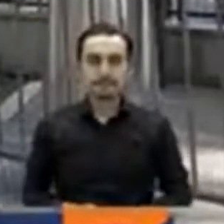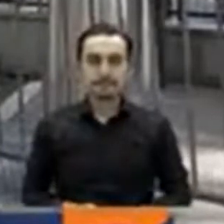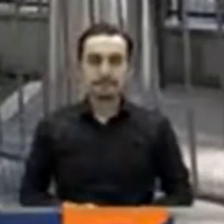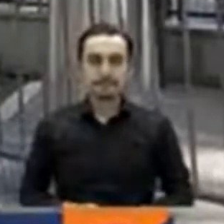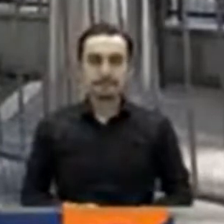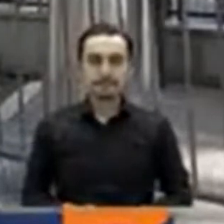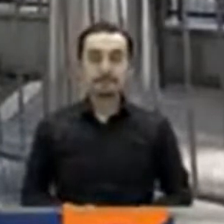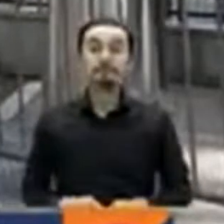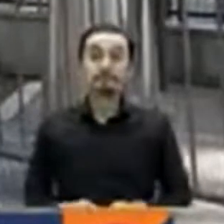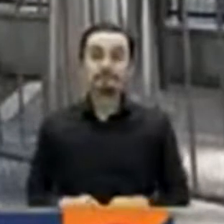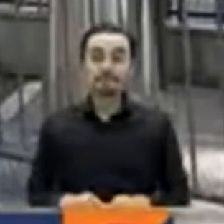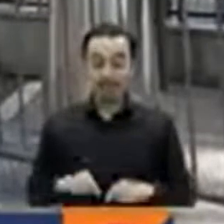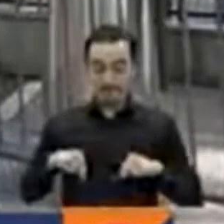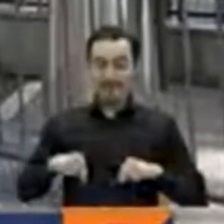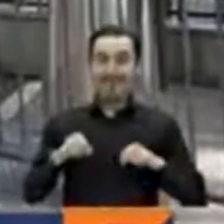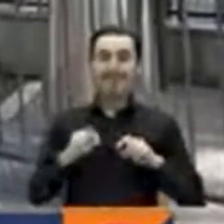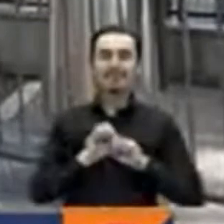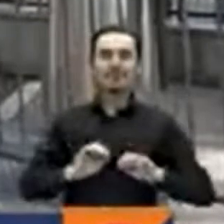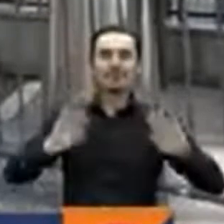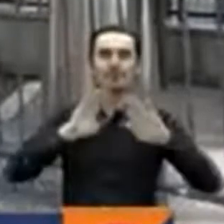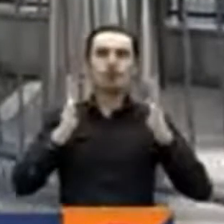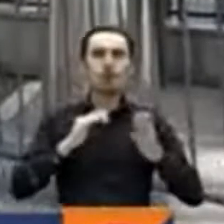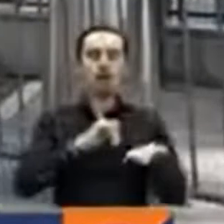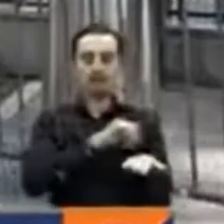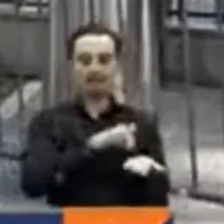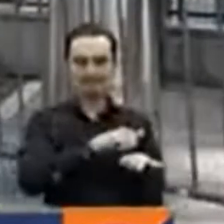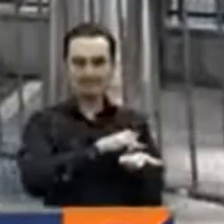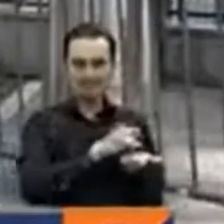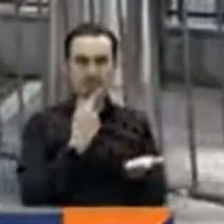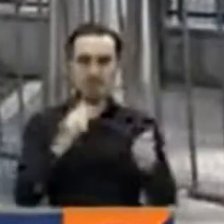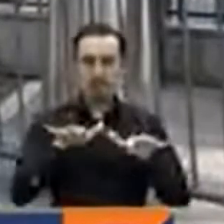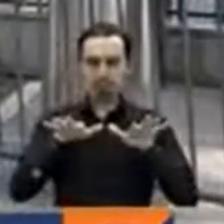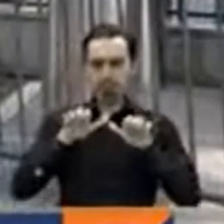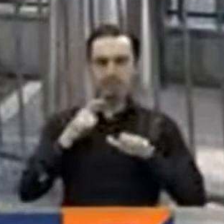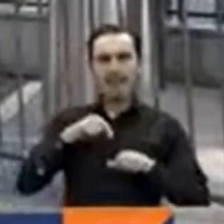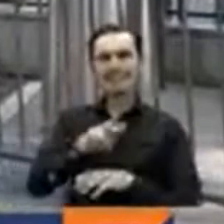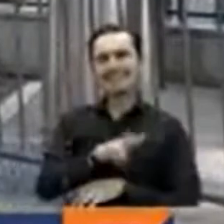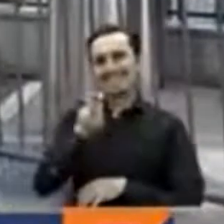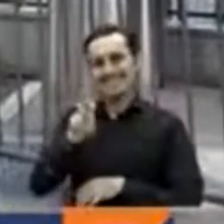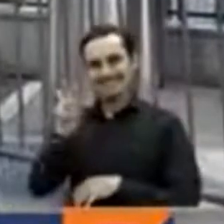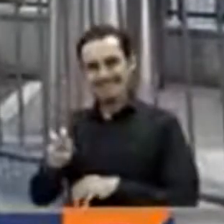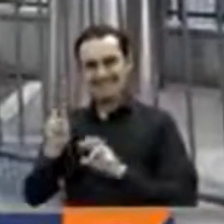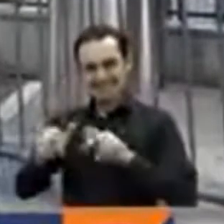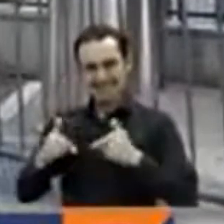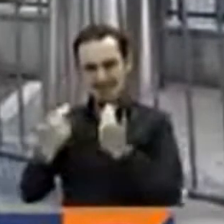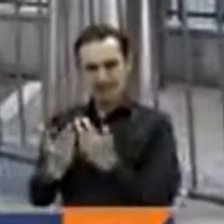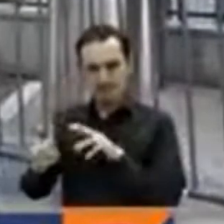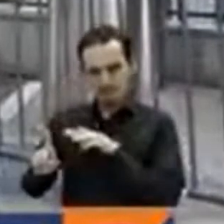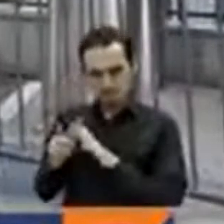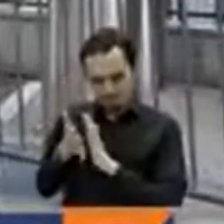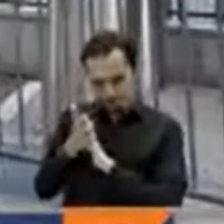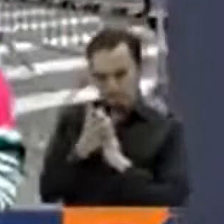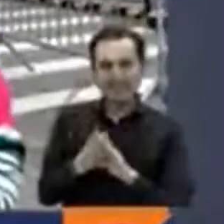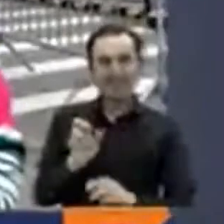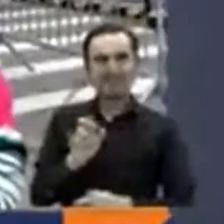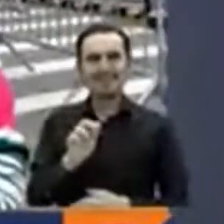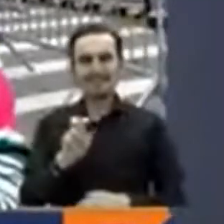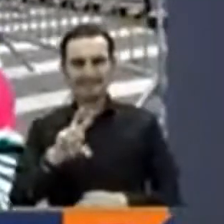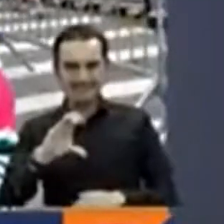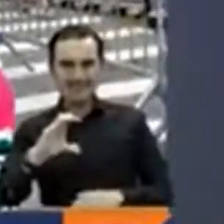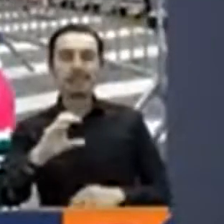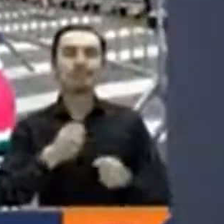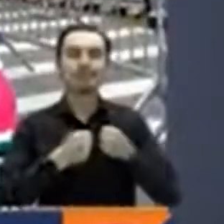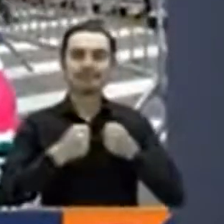Desde las Naciones Unidas en Nueva York, en el Pleno de la Asamblea General número 77, Mamen Sala para RTV Noticias.